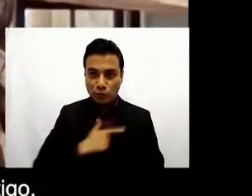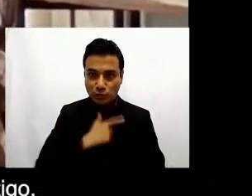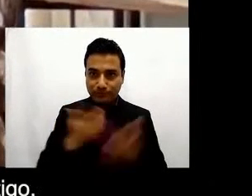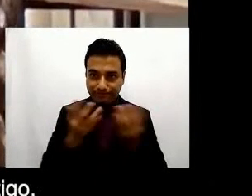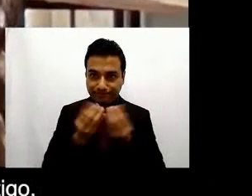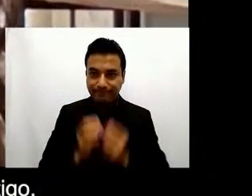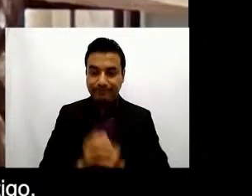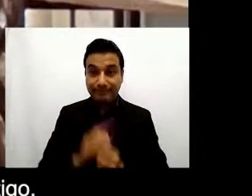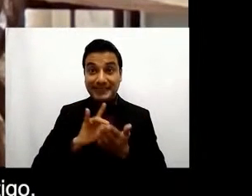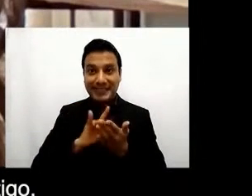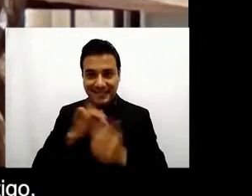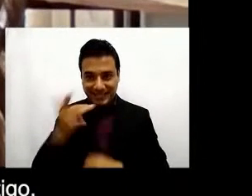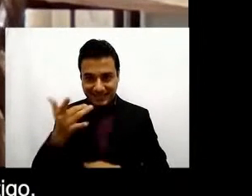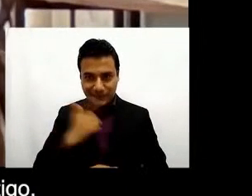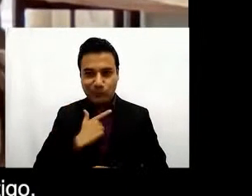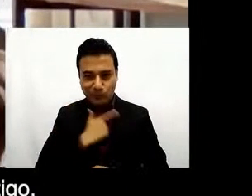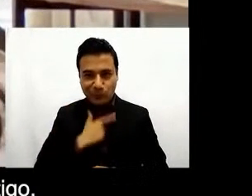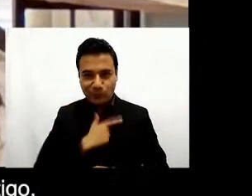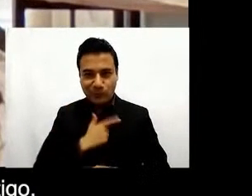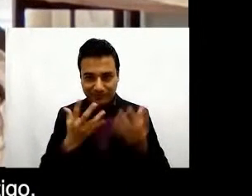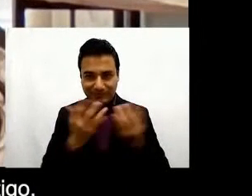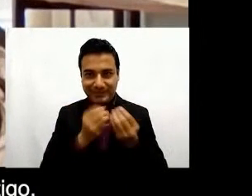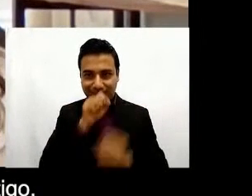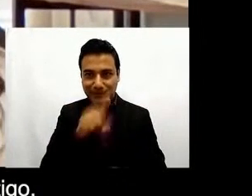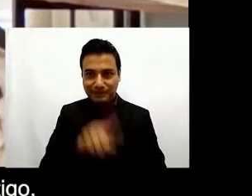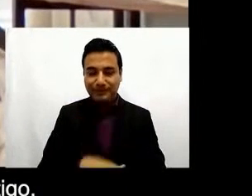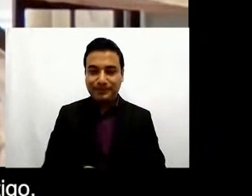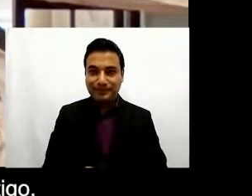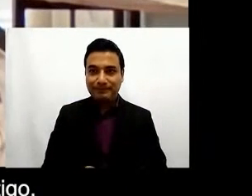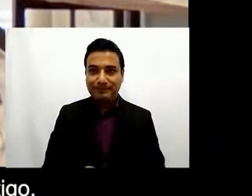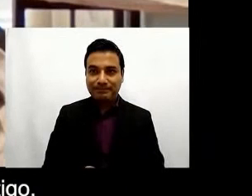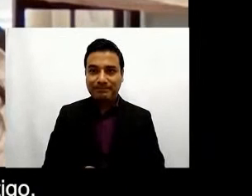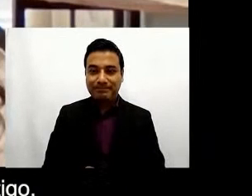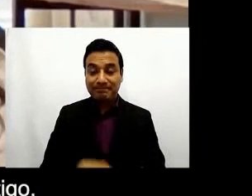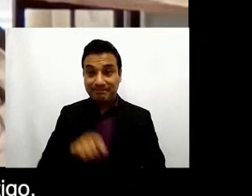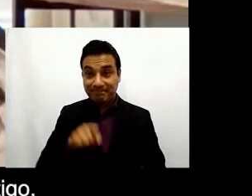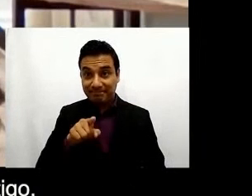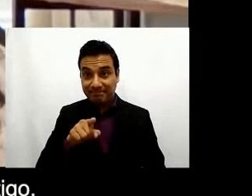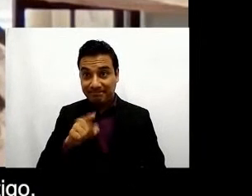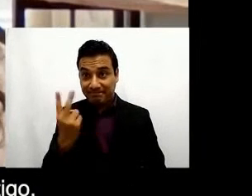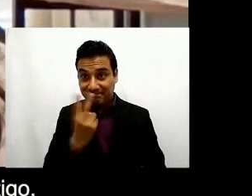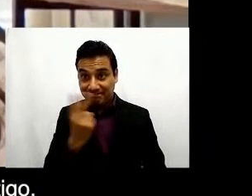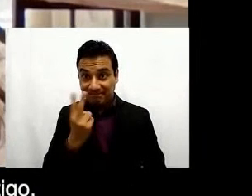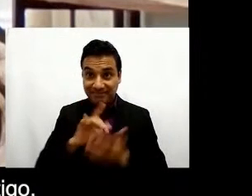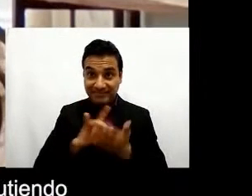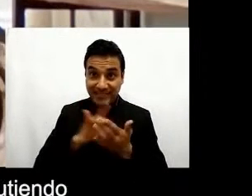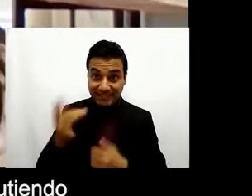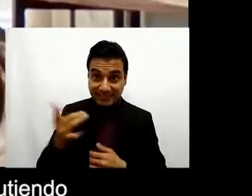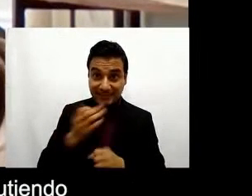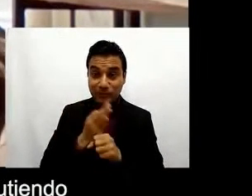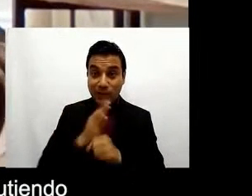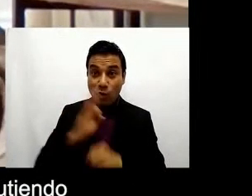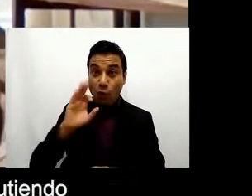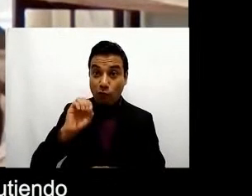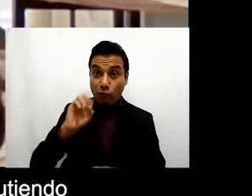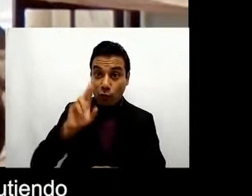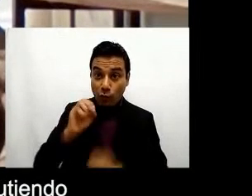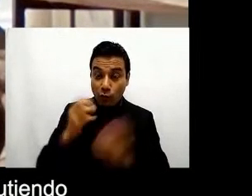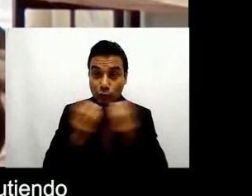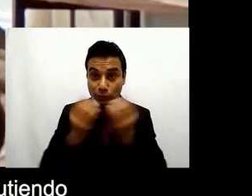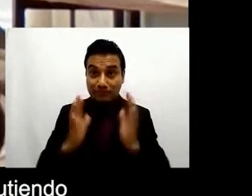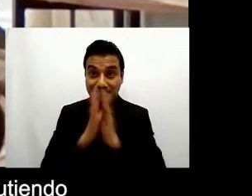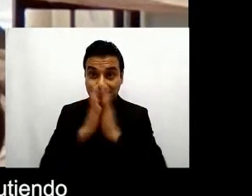Igualmente, Guillermo, qué gusto coincidir contigo y también contigo, Alejandra, en este foro que ojalá pues dé